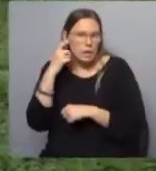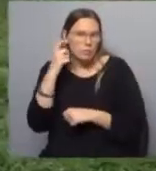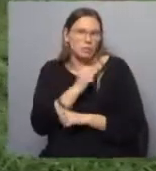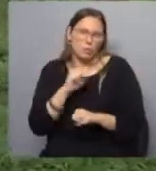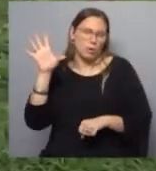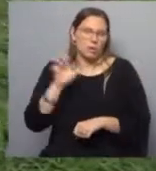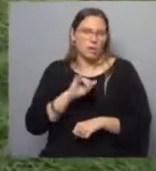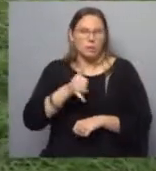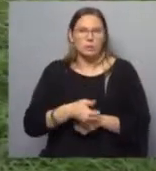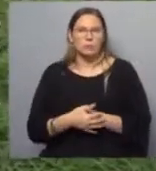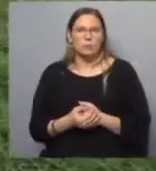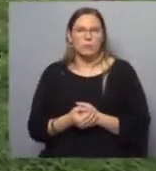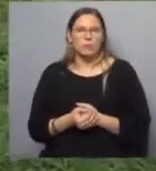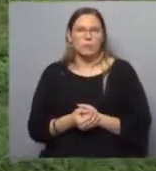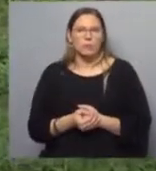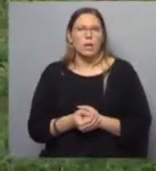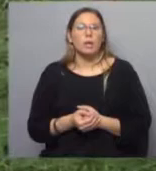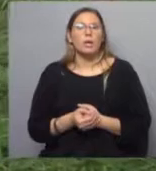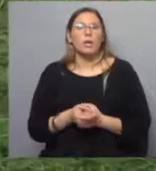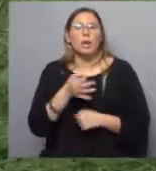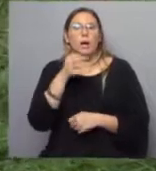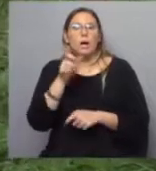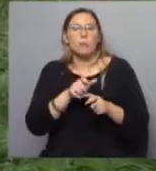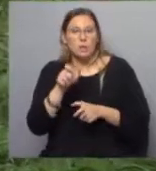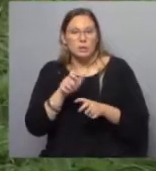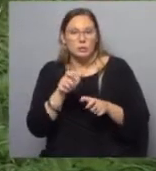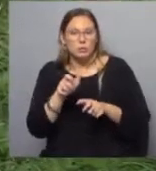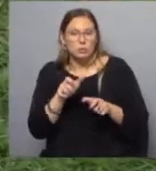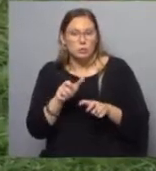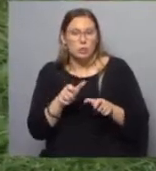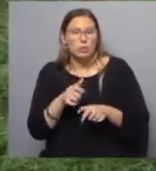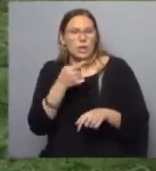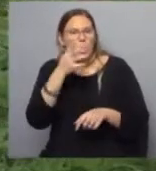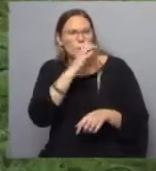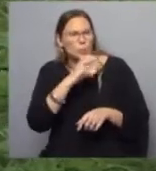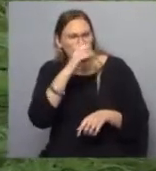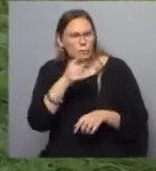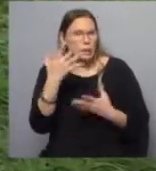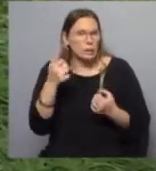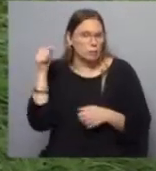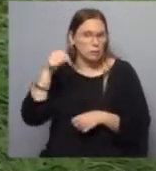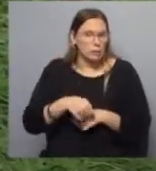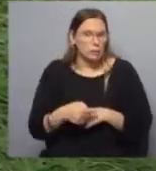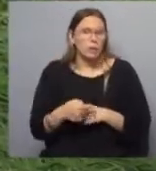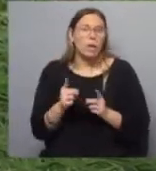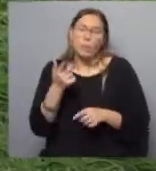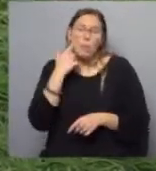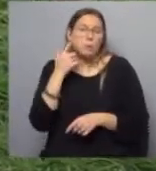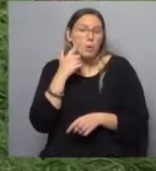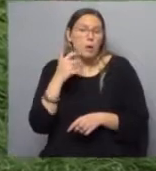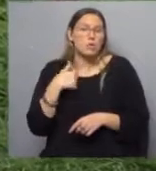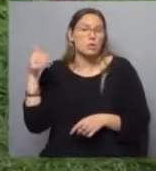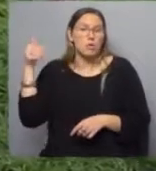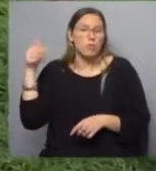traer, lógico. ¿Qué le recomendás a alguien que le genera curiosidad a esto y capaz que se quiera arrimar? Y hay que probar. Yo